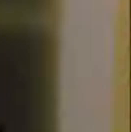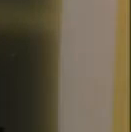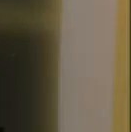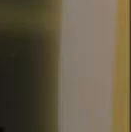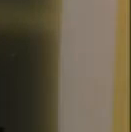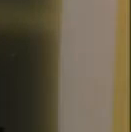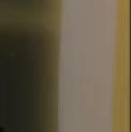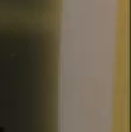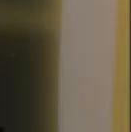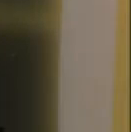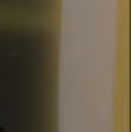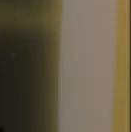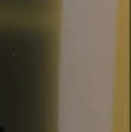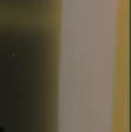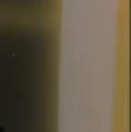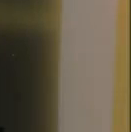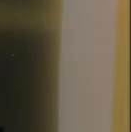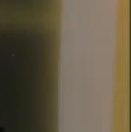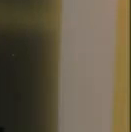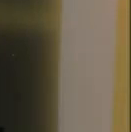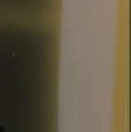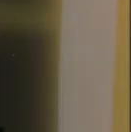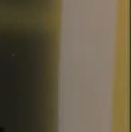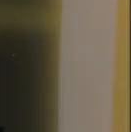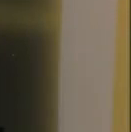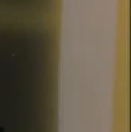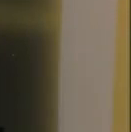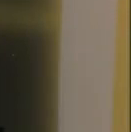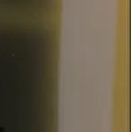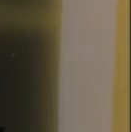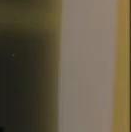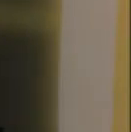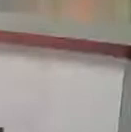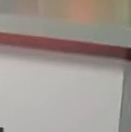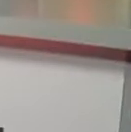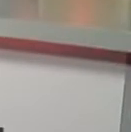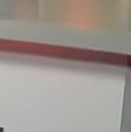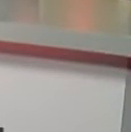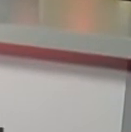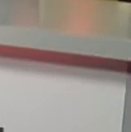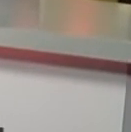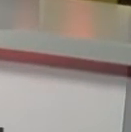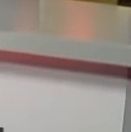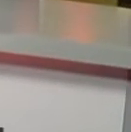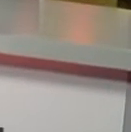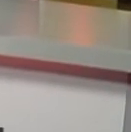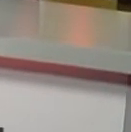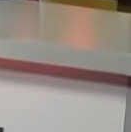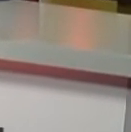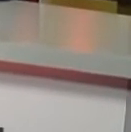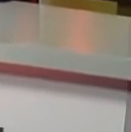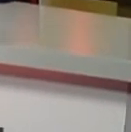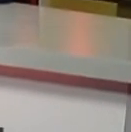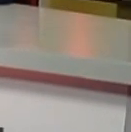para concluir así que vamos a hacer una valoración final prácticamente lo que está se lo di a aínda mañana y